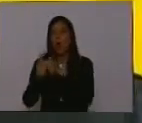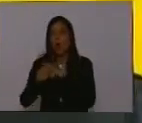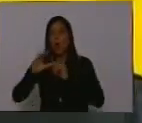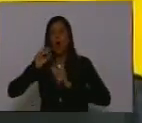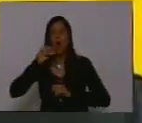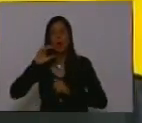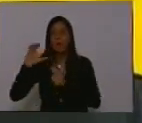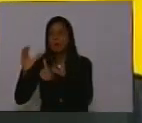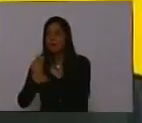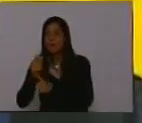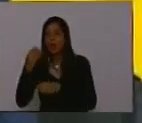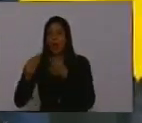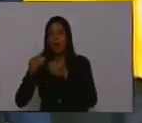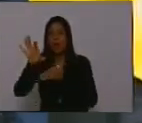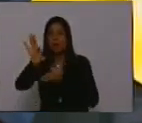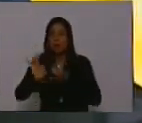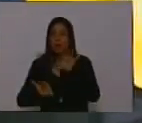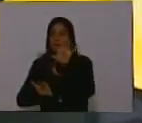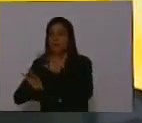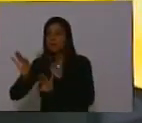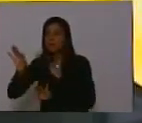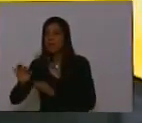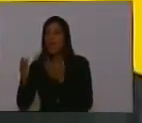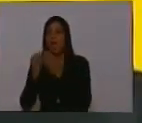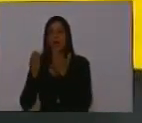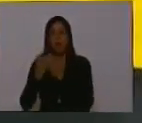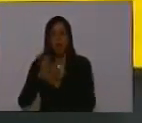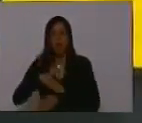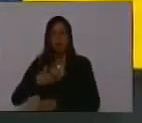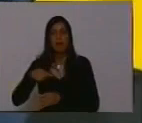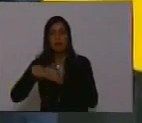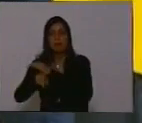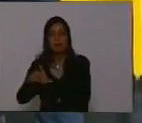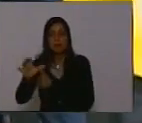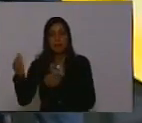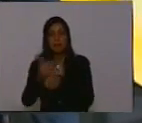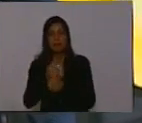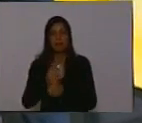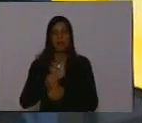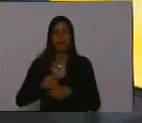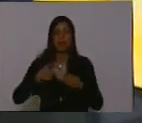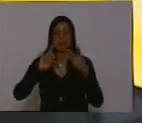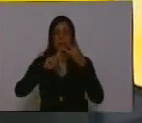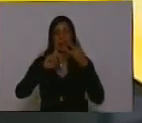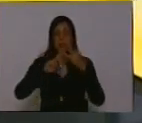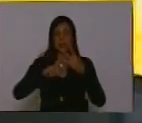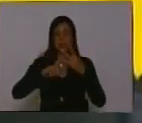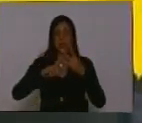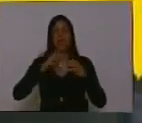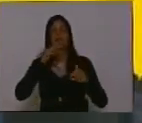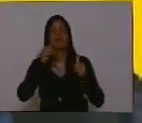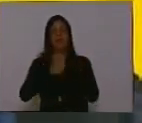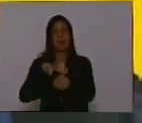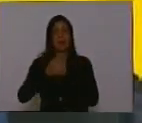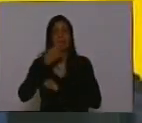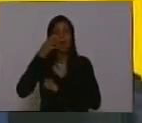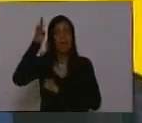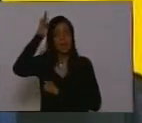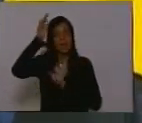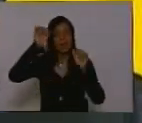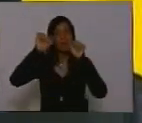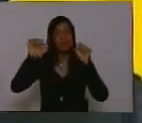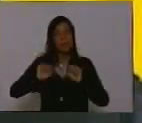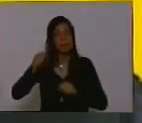debía ser desde las escuelas. También hablamos del deporte para los indígenas, para nuestros compañeros. También hay un subsistema dedicado a